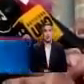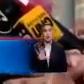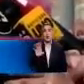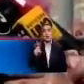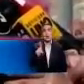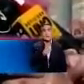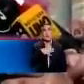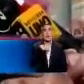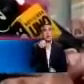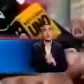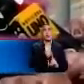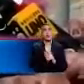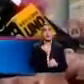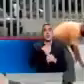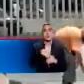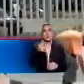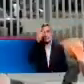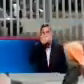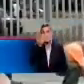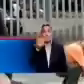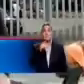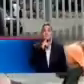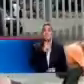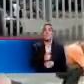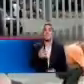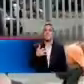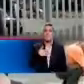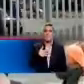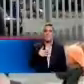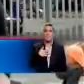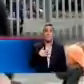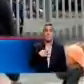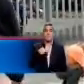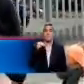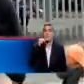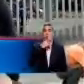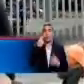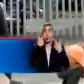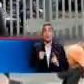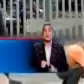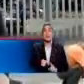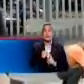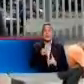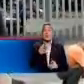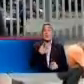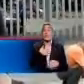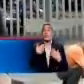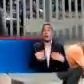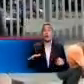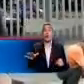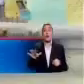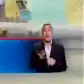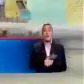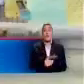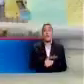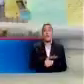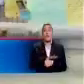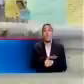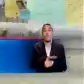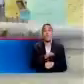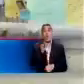diariamente por esta enfermedad lamentablemente manda la venida del cuidado está por fuentes oficiales está a full